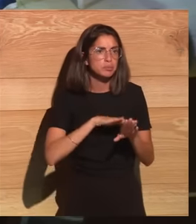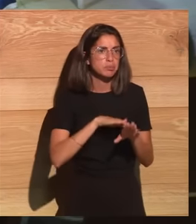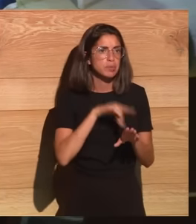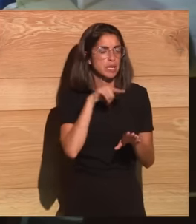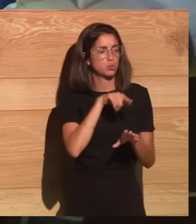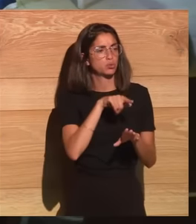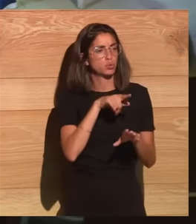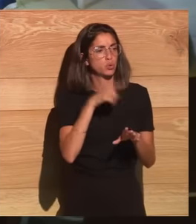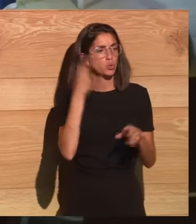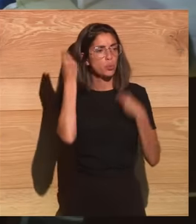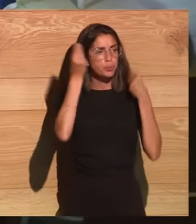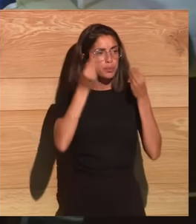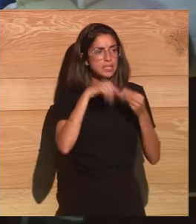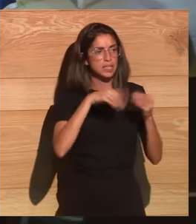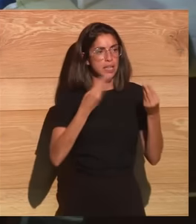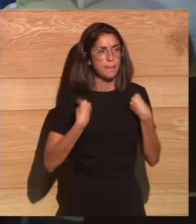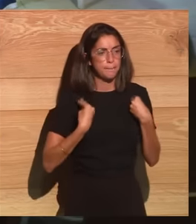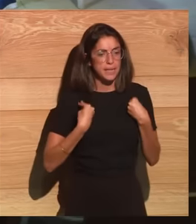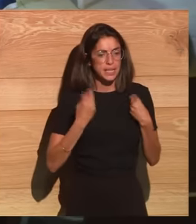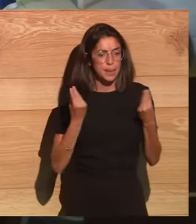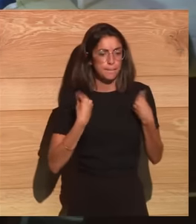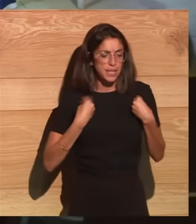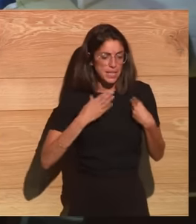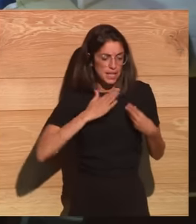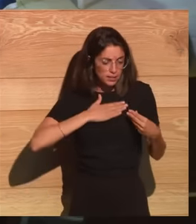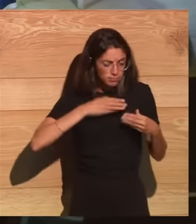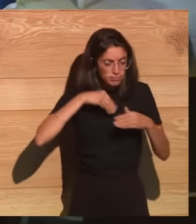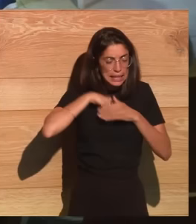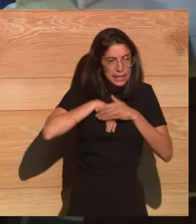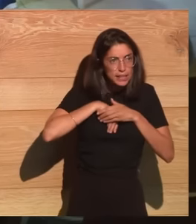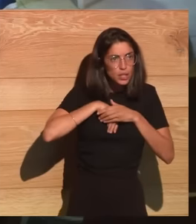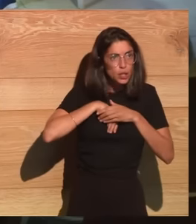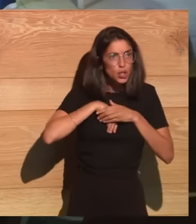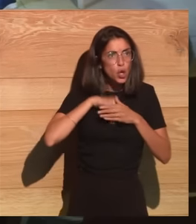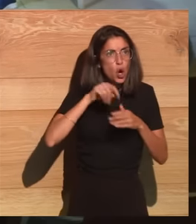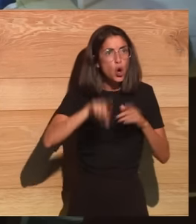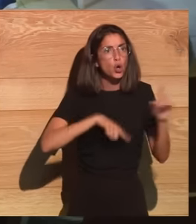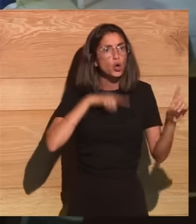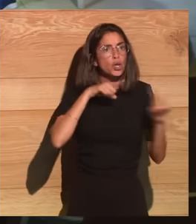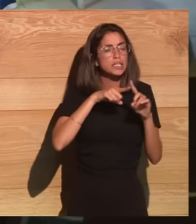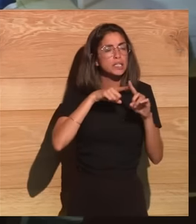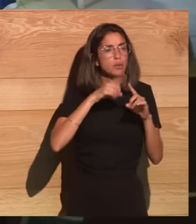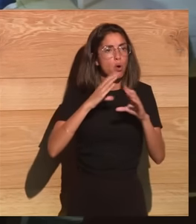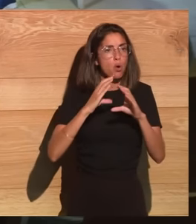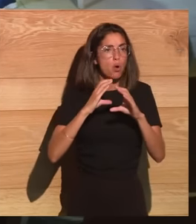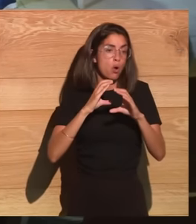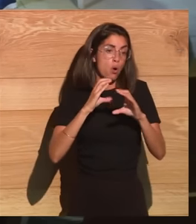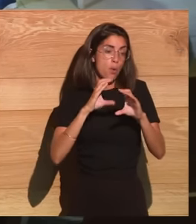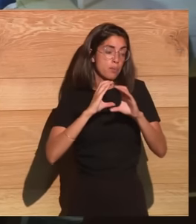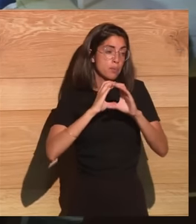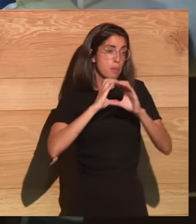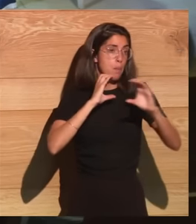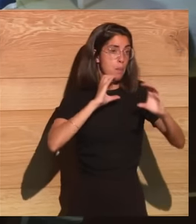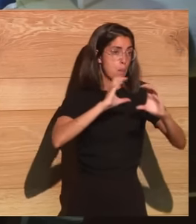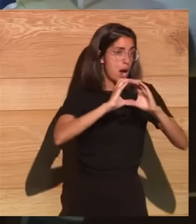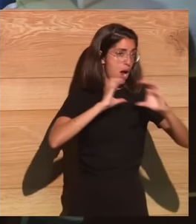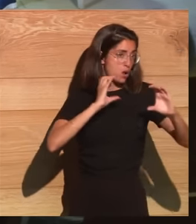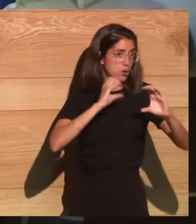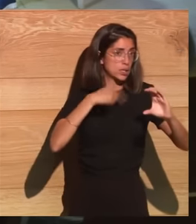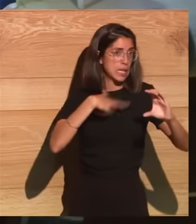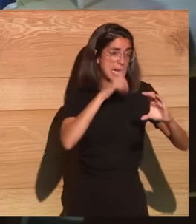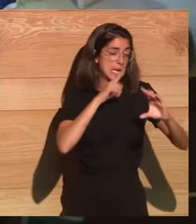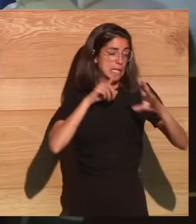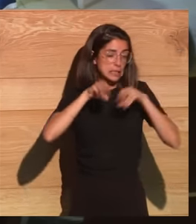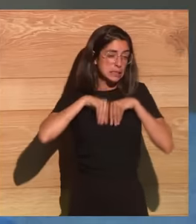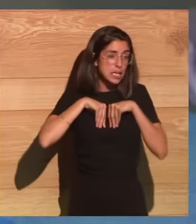de vida crees que tienes y vida interior crees que tienes sí. para merecer el vagón del silencio? Para considerar